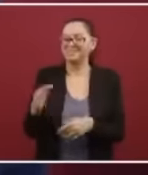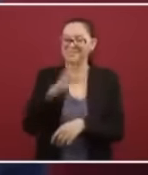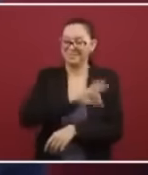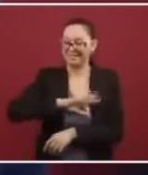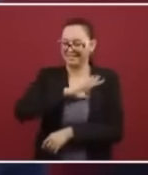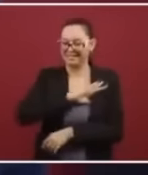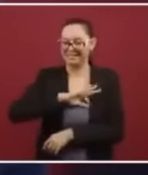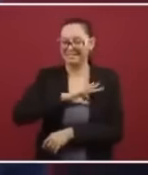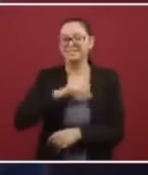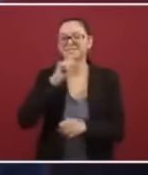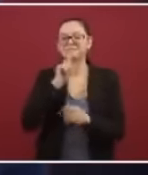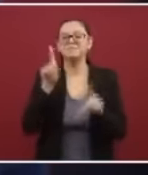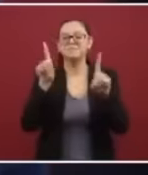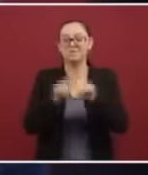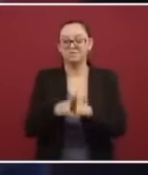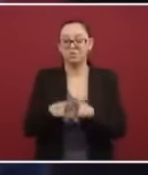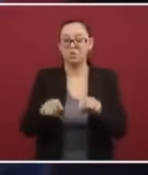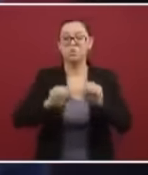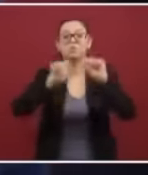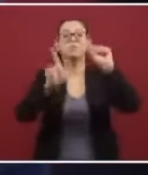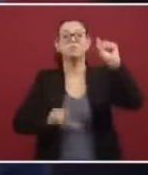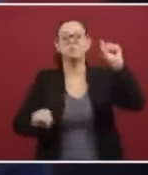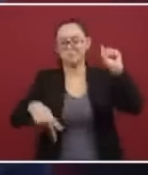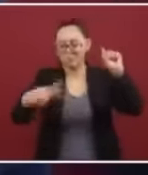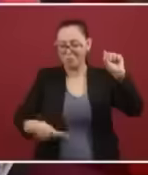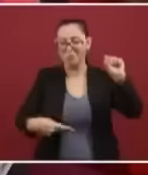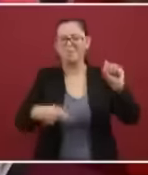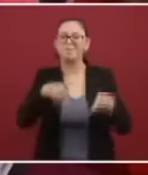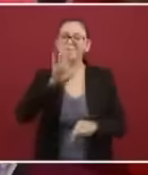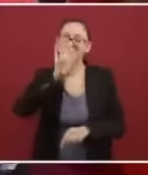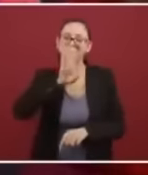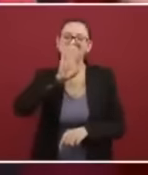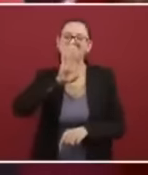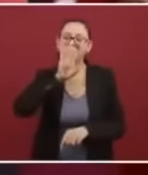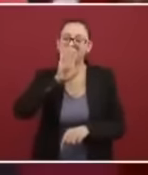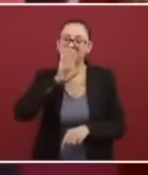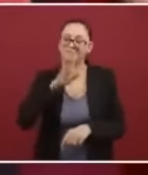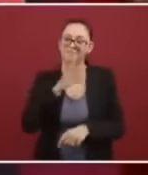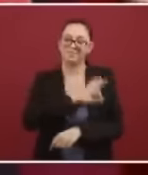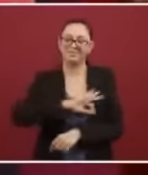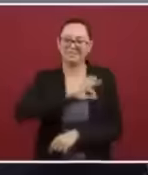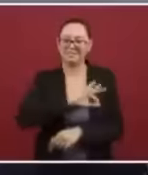anticipadas. Y felicidades a nuestra patria, porque es nuestra madre. Gracias.